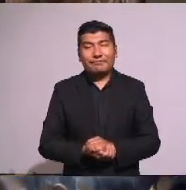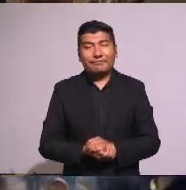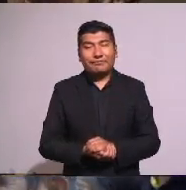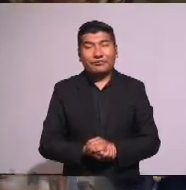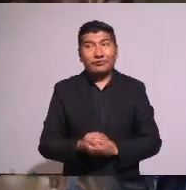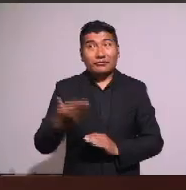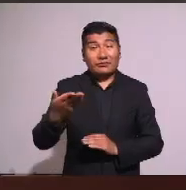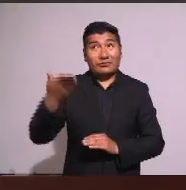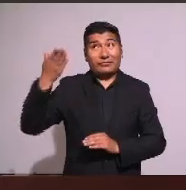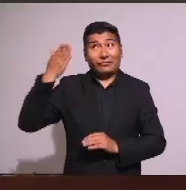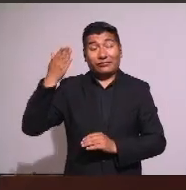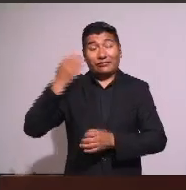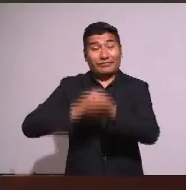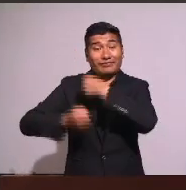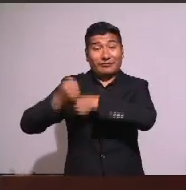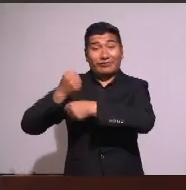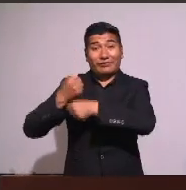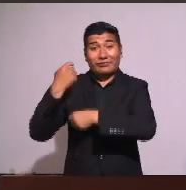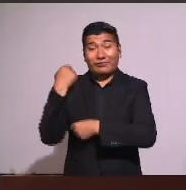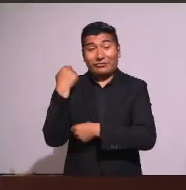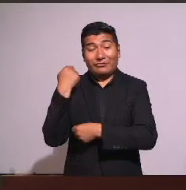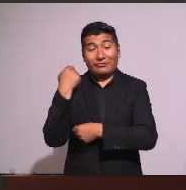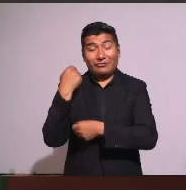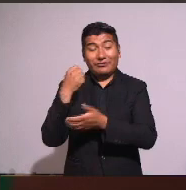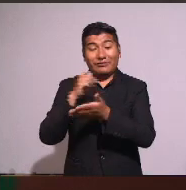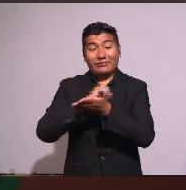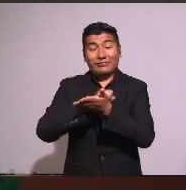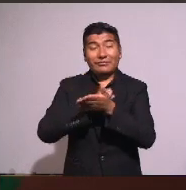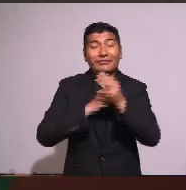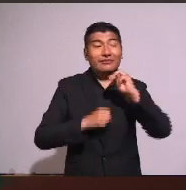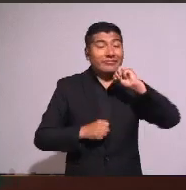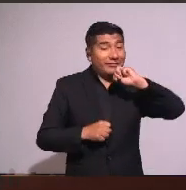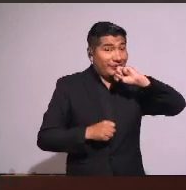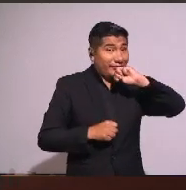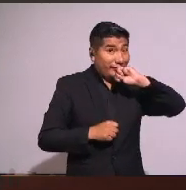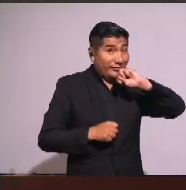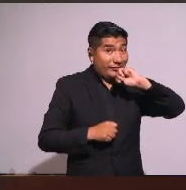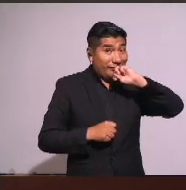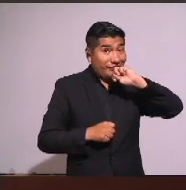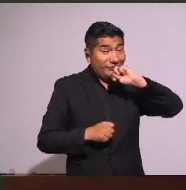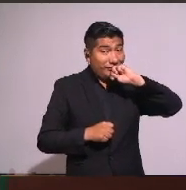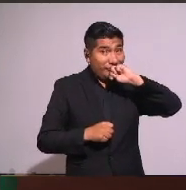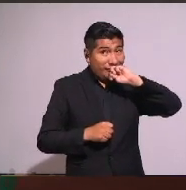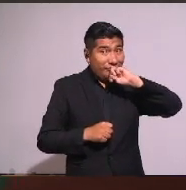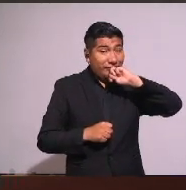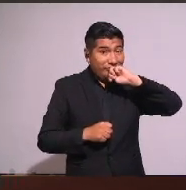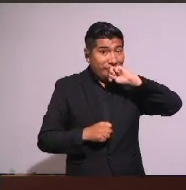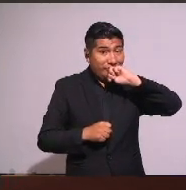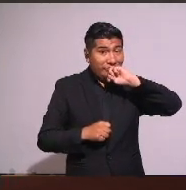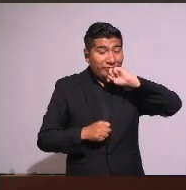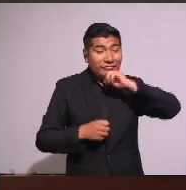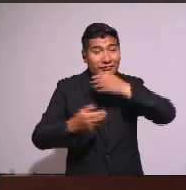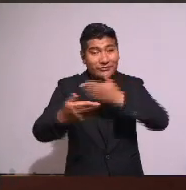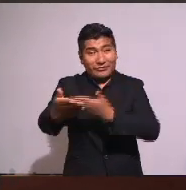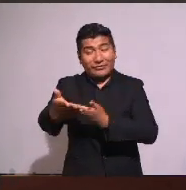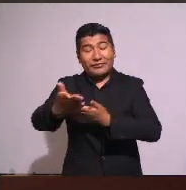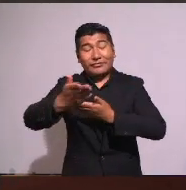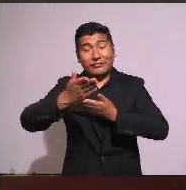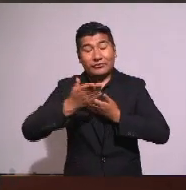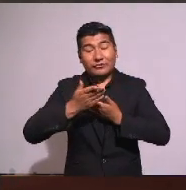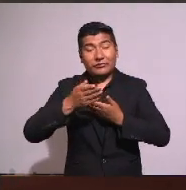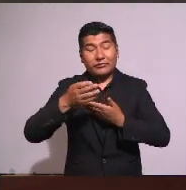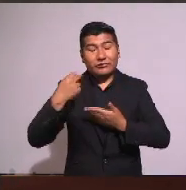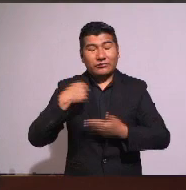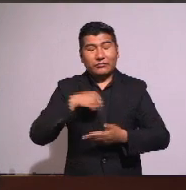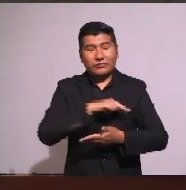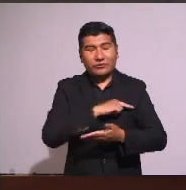el año pasado el Santo Padre, el Papa Francisco, ha invitado a